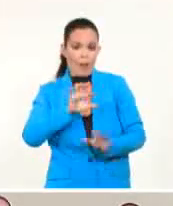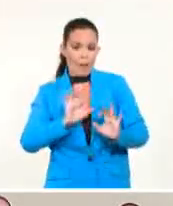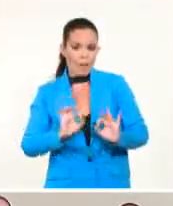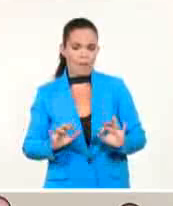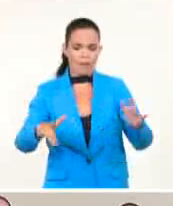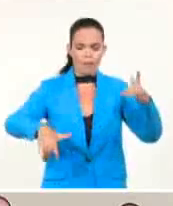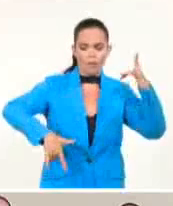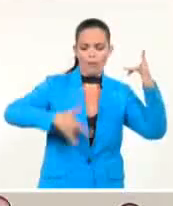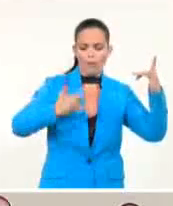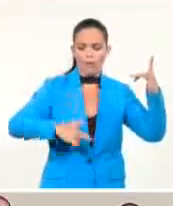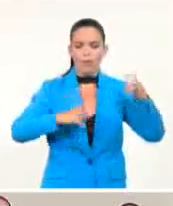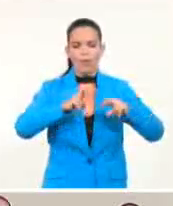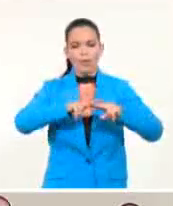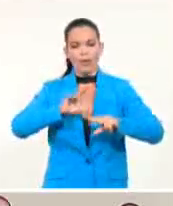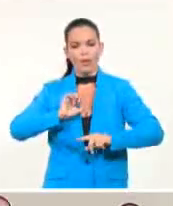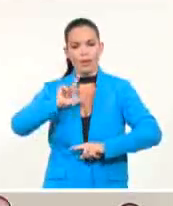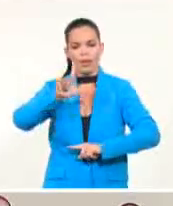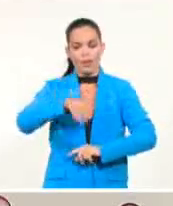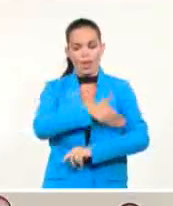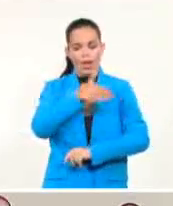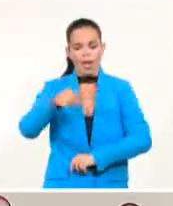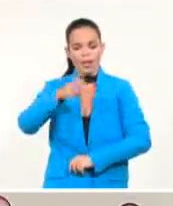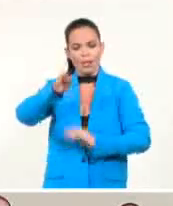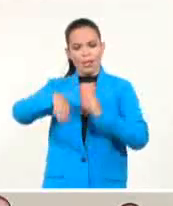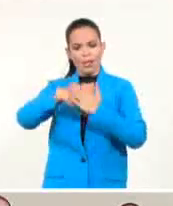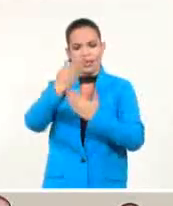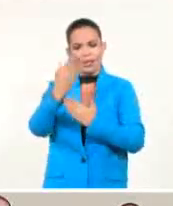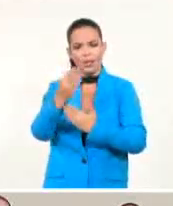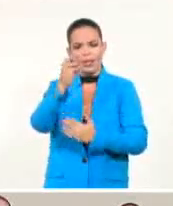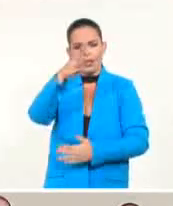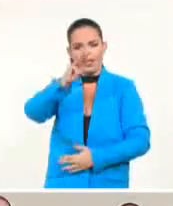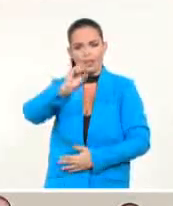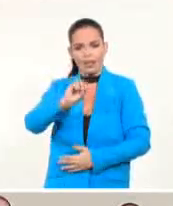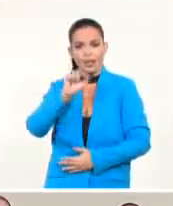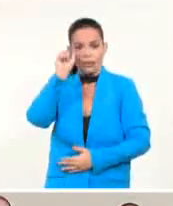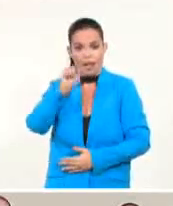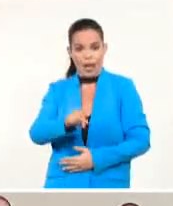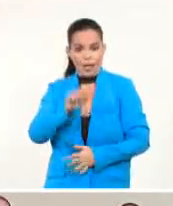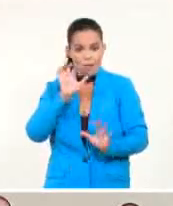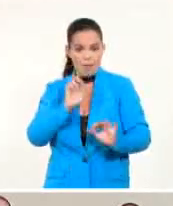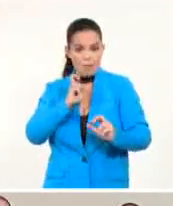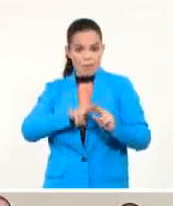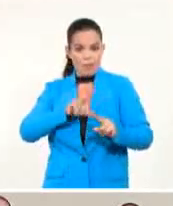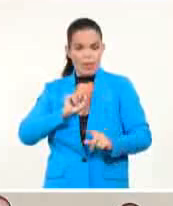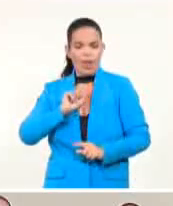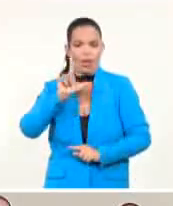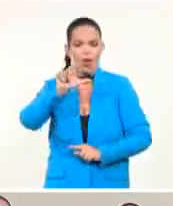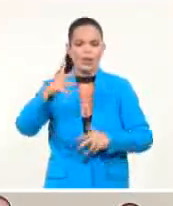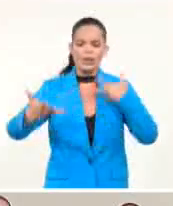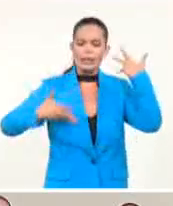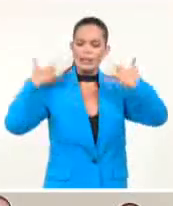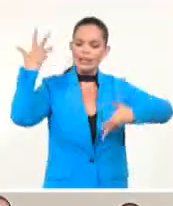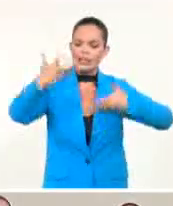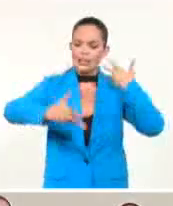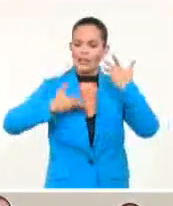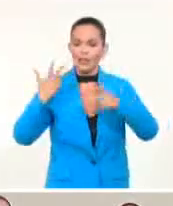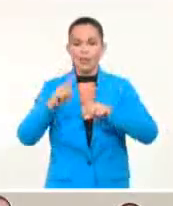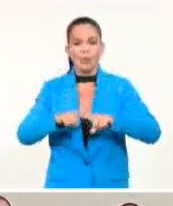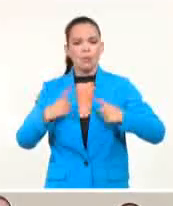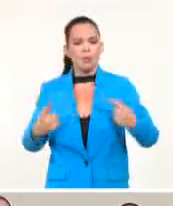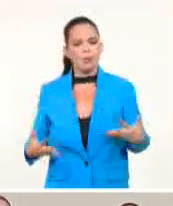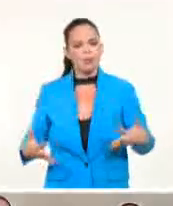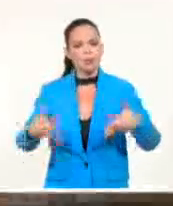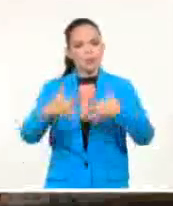el próximo día 30, numerosas actividades celebrarán desde la ciudad de Los Parques las raíces culturales que hermanan a los pueblos de